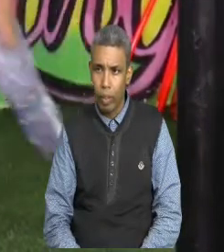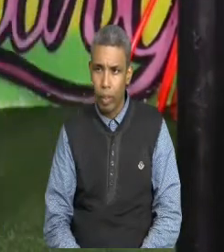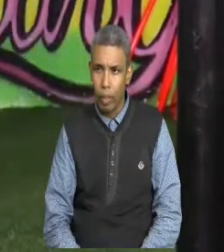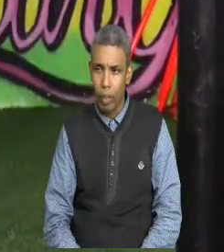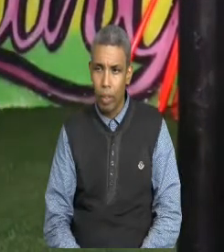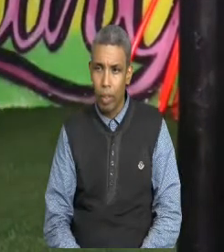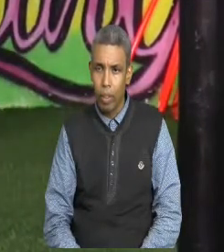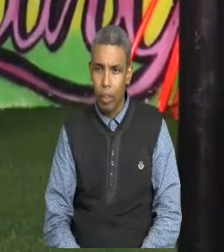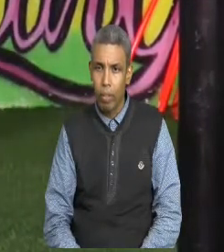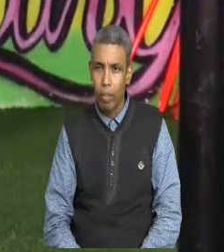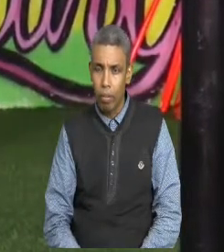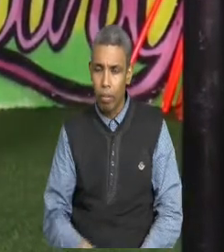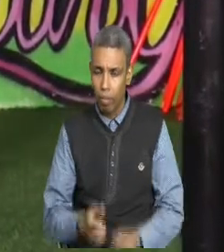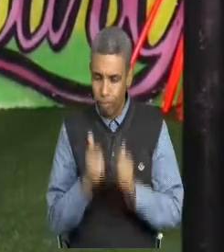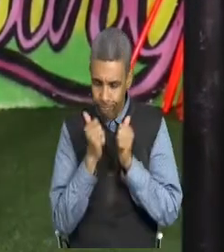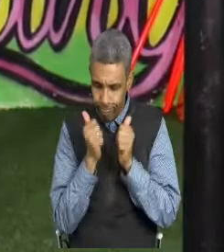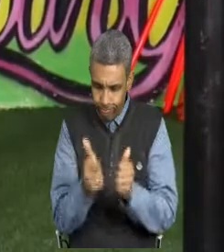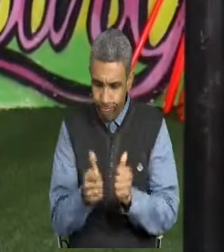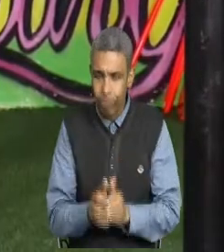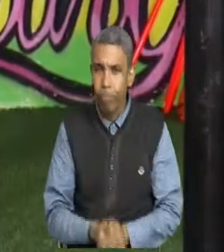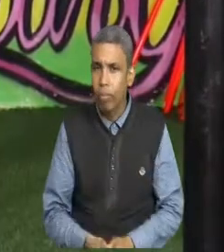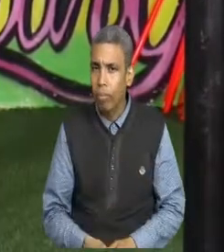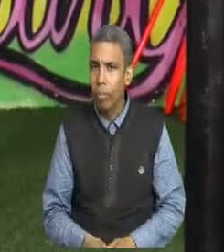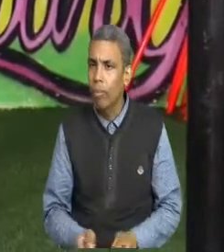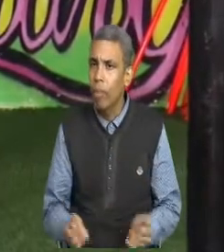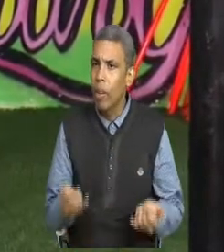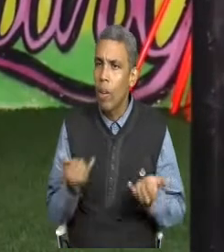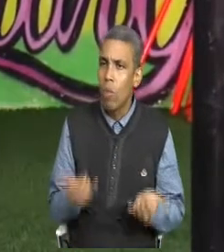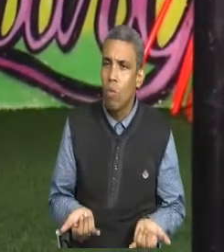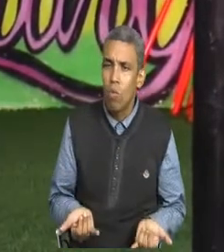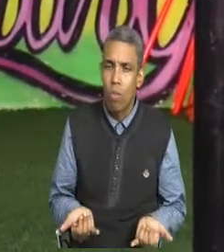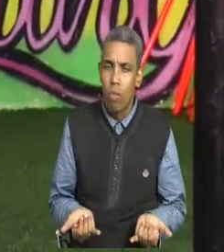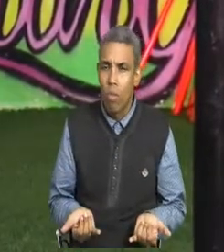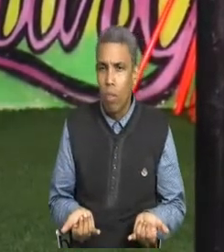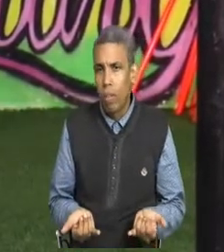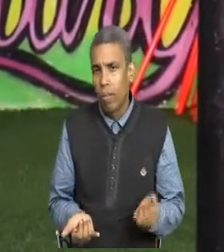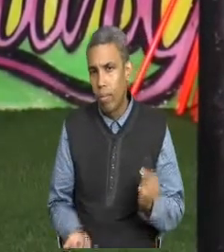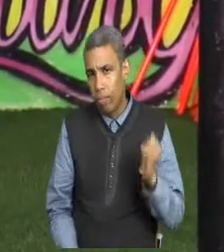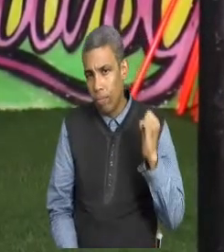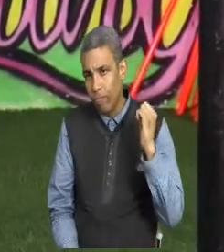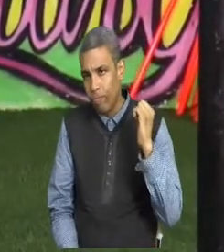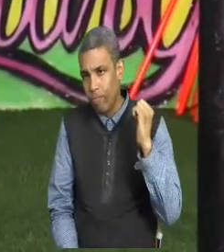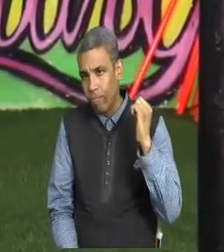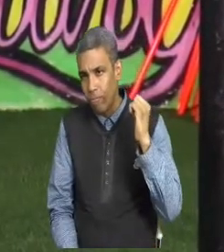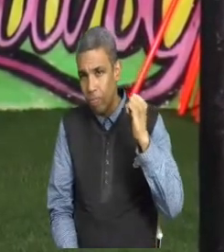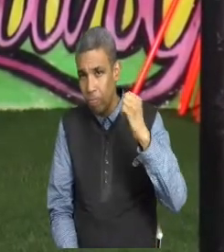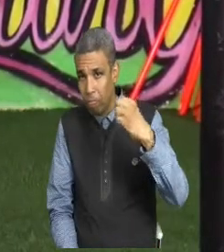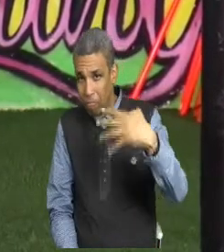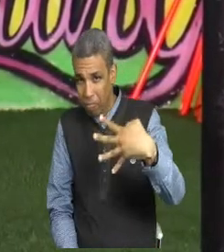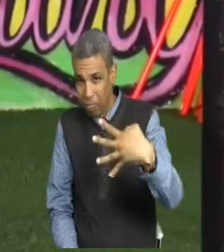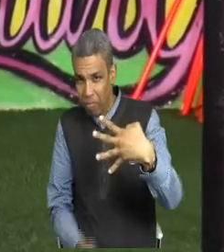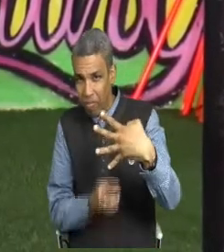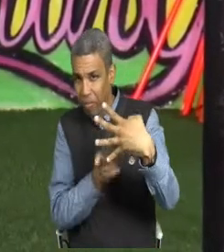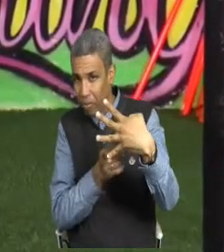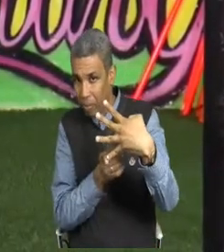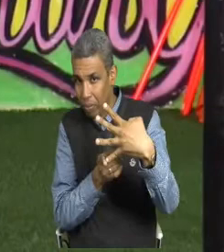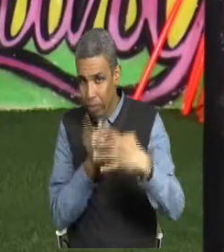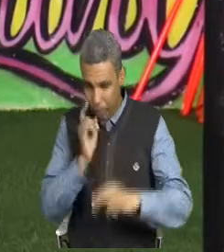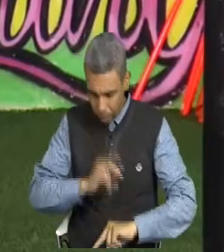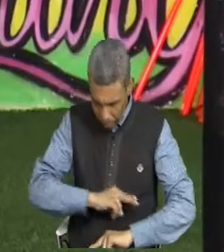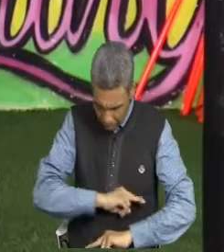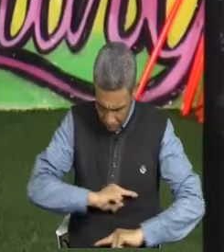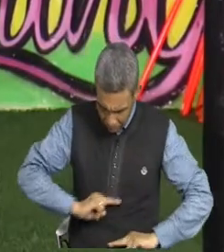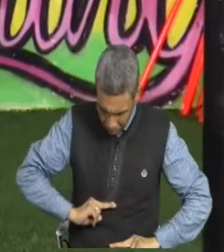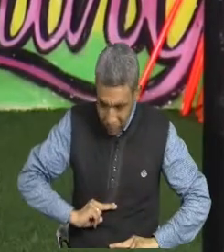Muy bien, Kiara, excelente. Ahora vamos a hacer complementarlo con un trabajo de quema de grasa del abdomen. Vamos a hacer un mountain